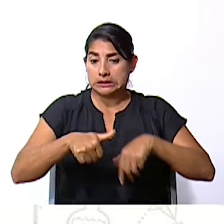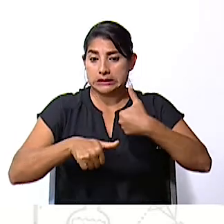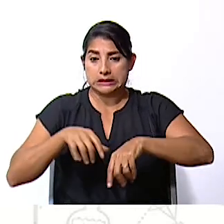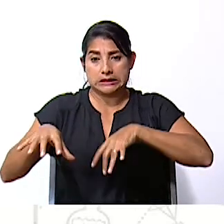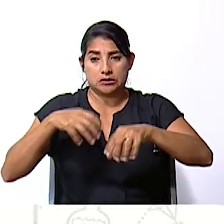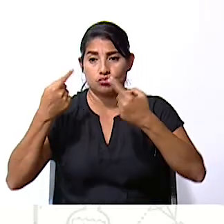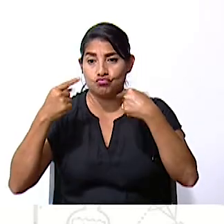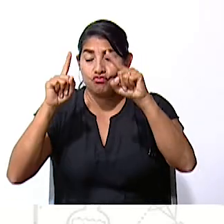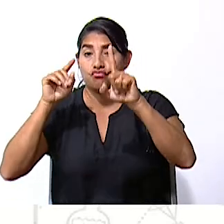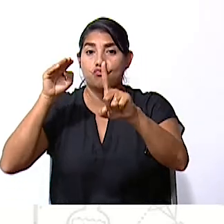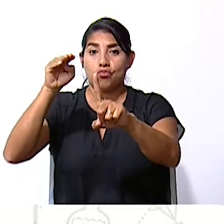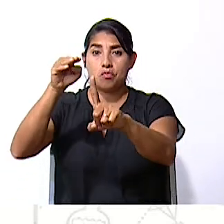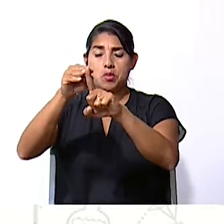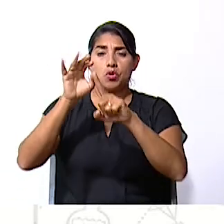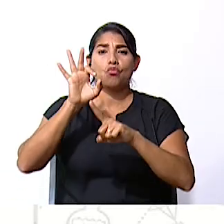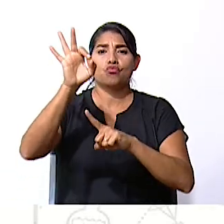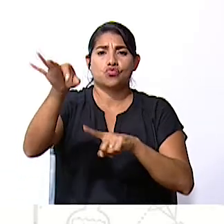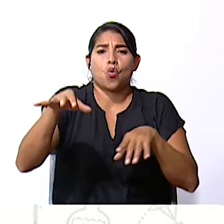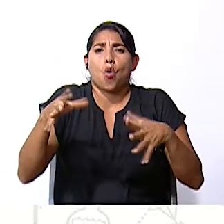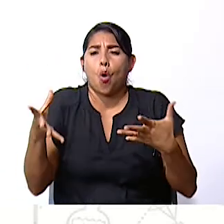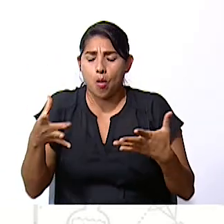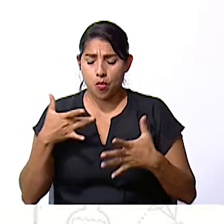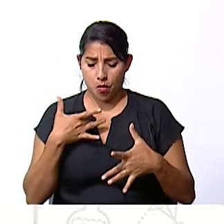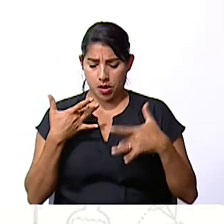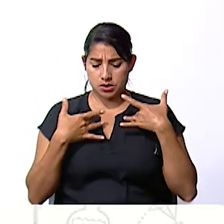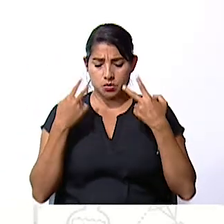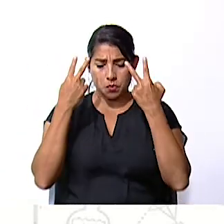para lograrlas?